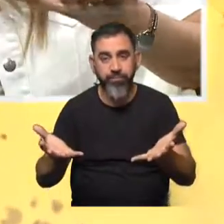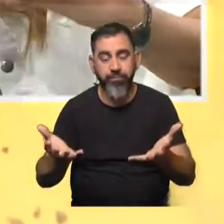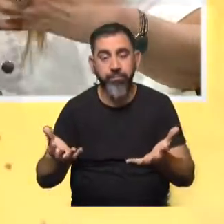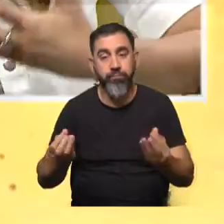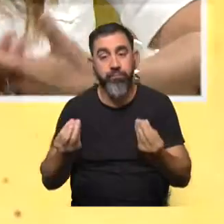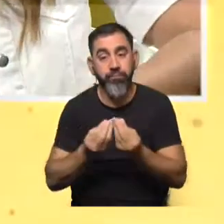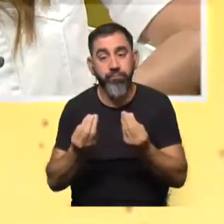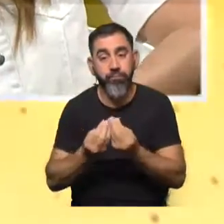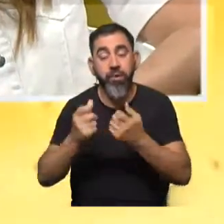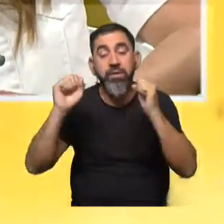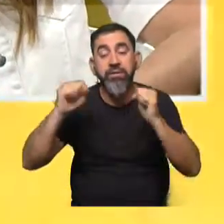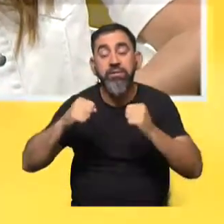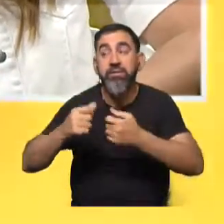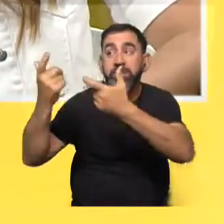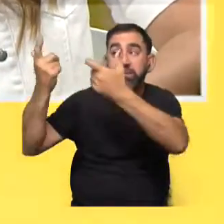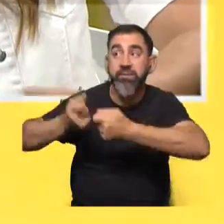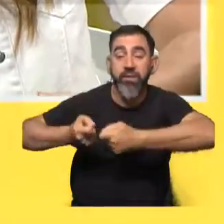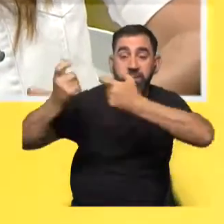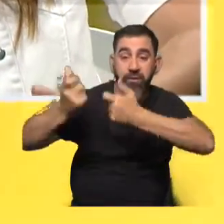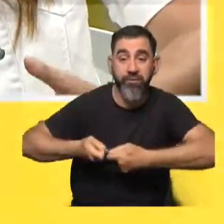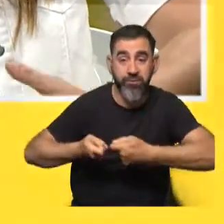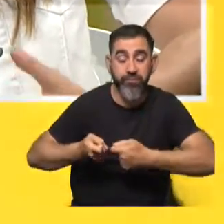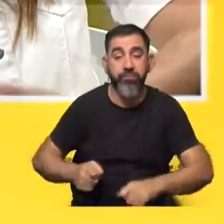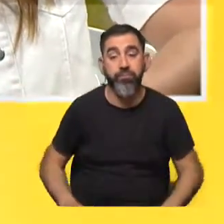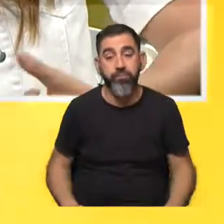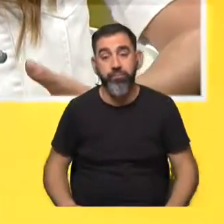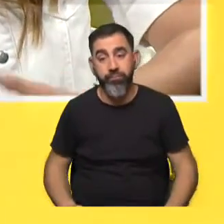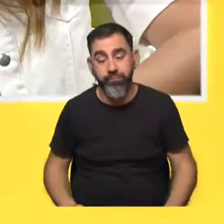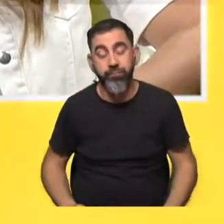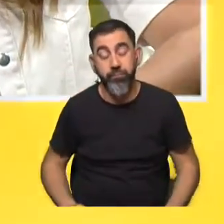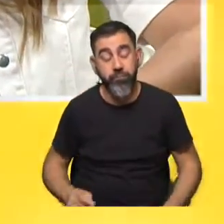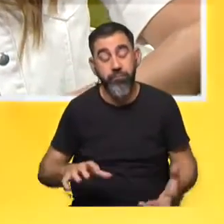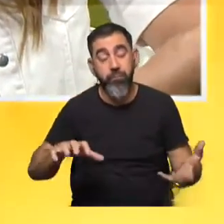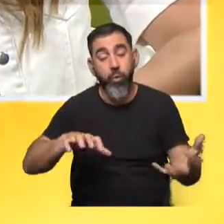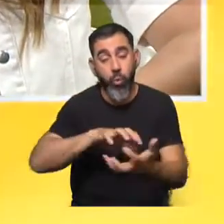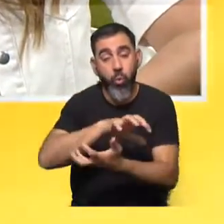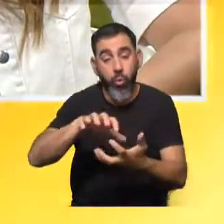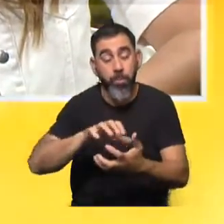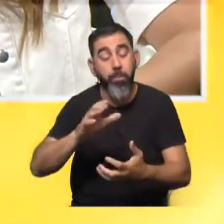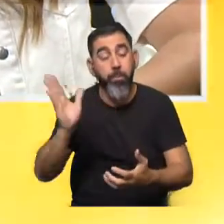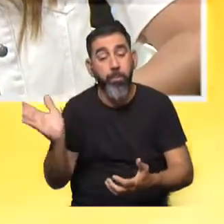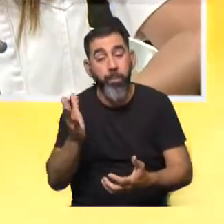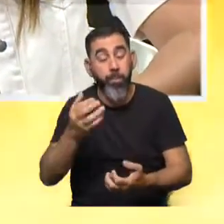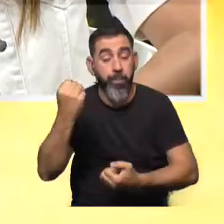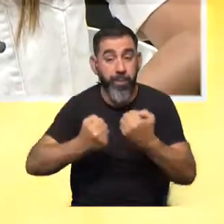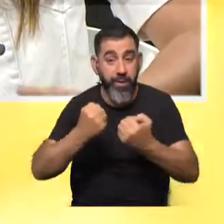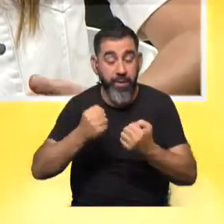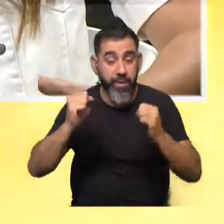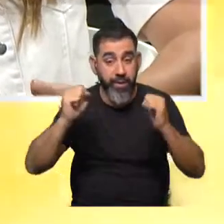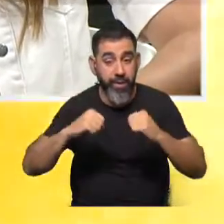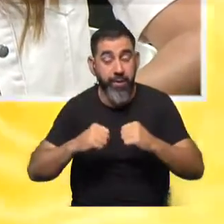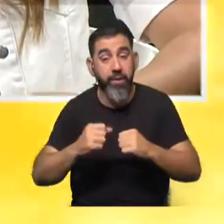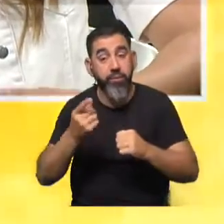mucho ingreso de cerveza importada y eso, bueno, complica mucho el sector, ¿no? Y es